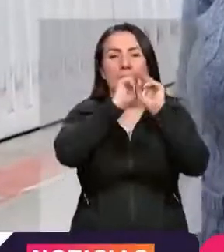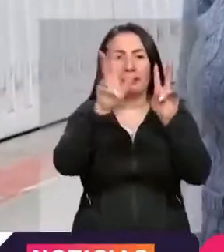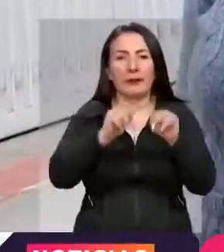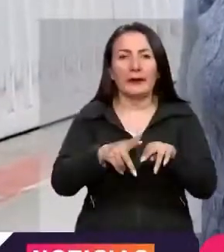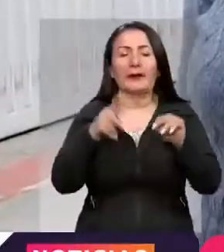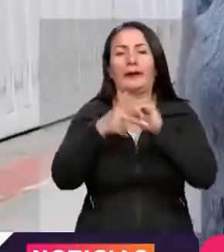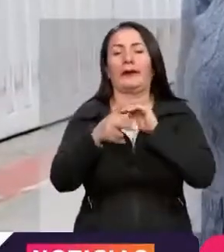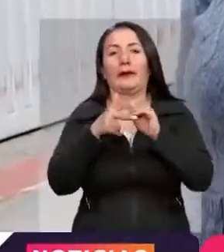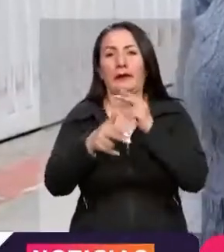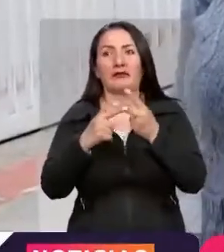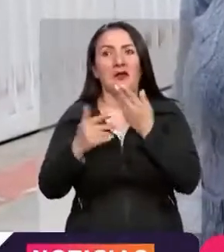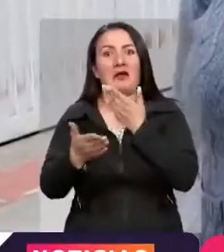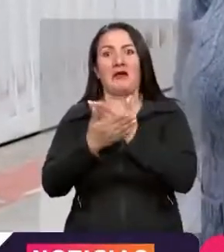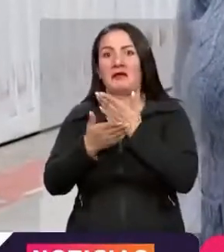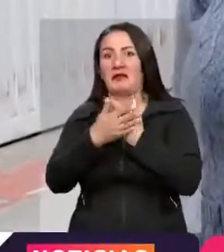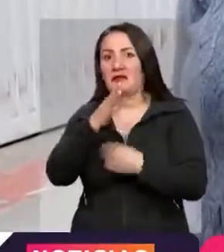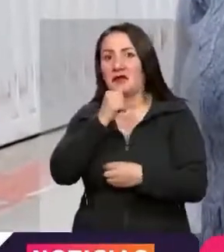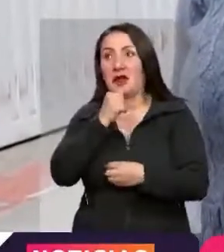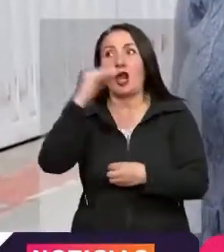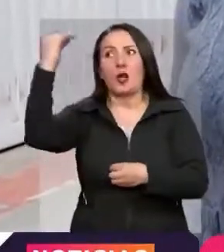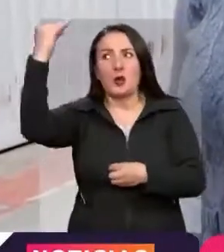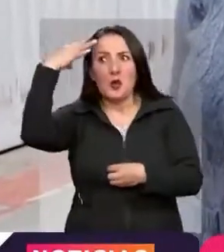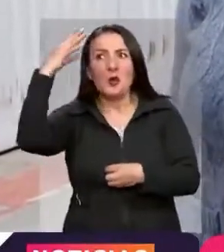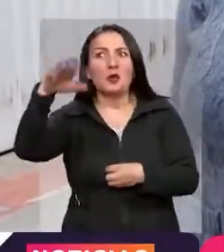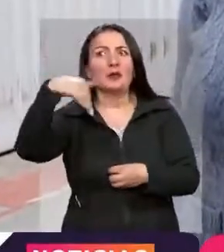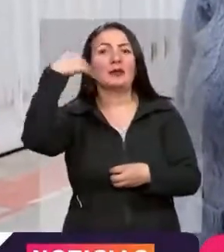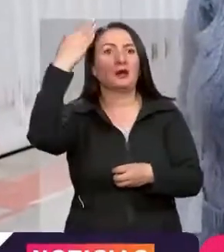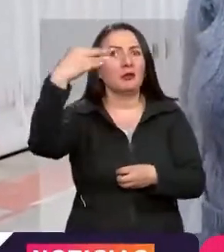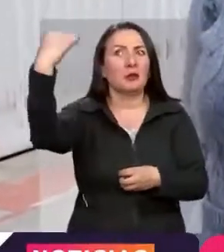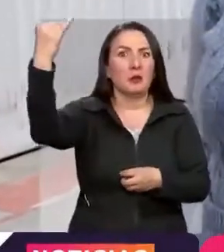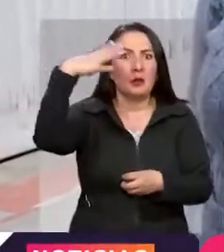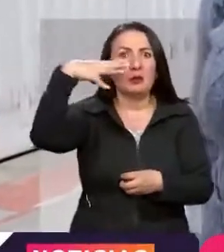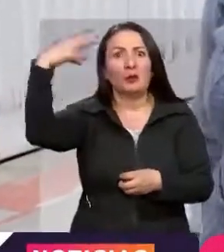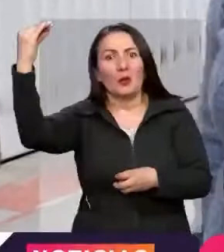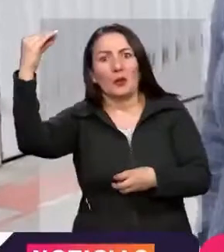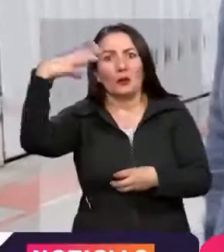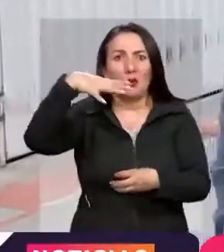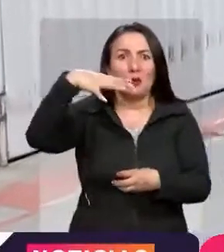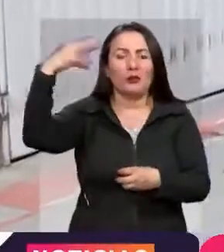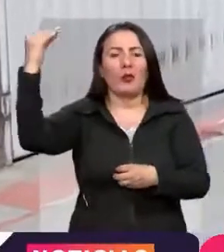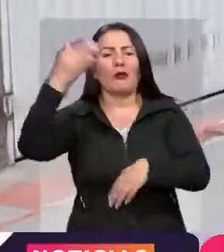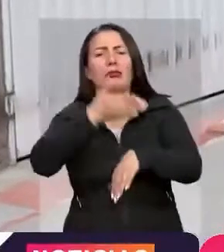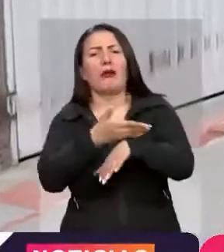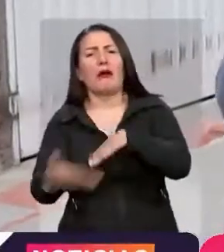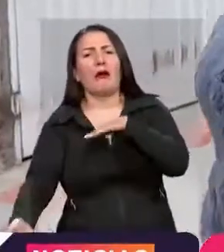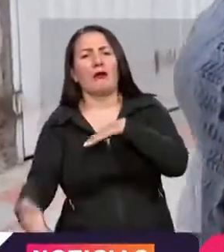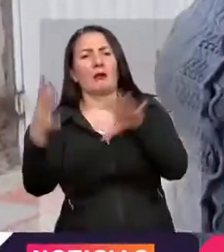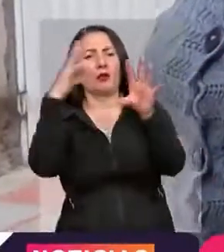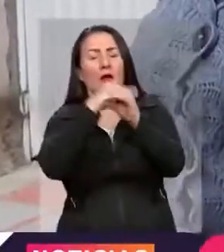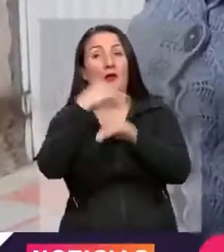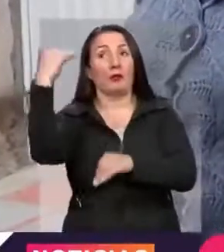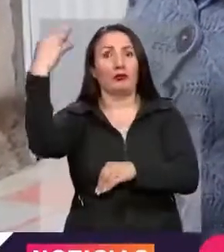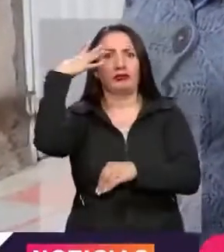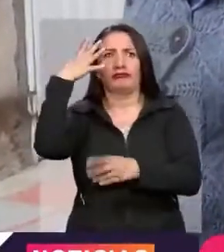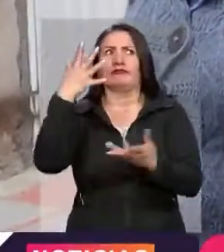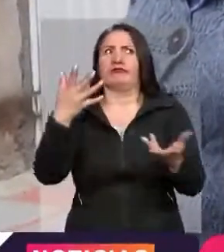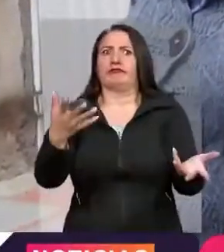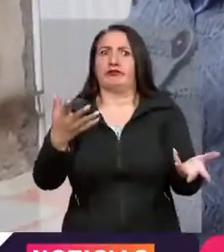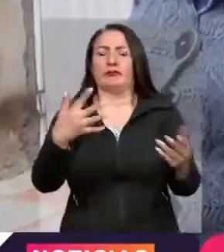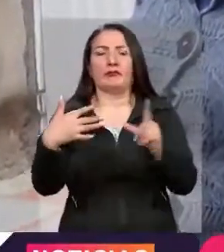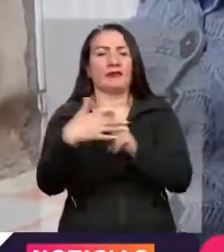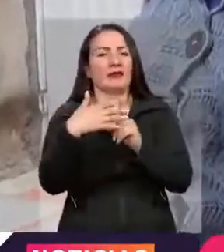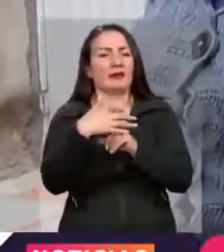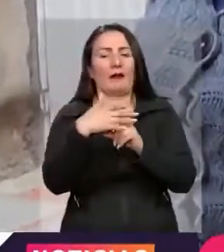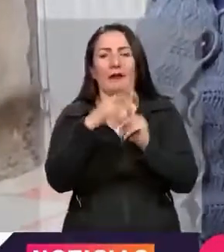previo aviso dicen que la van a poner a cierta hora no la colocan la colocan es ya tarde la noche aparte de eso también